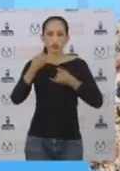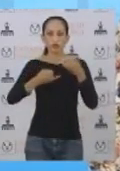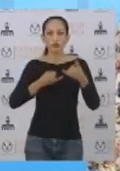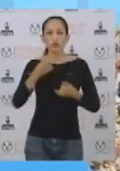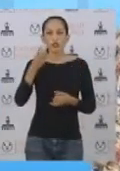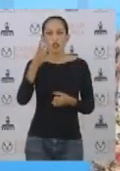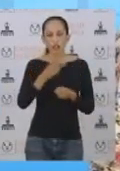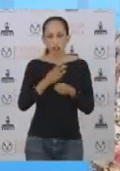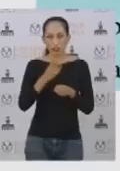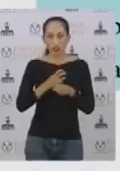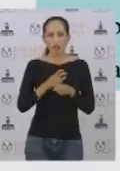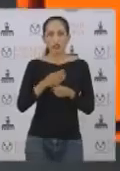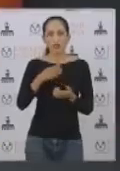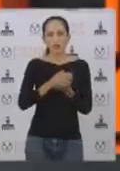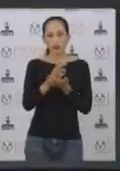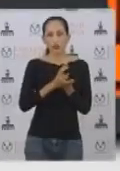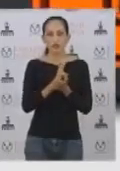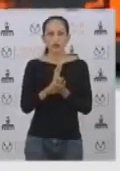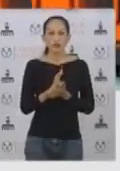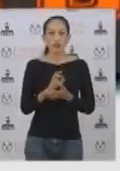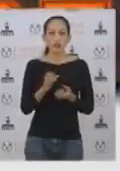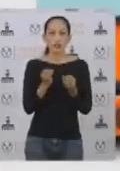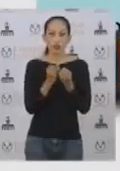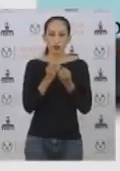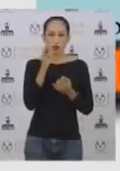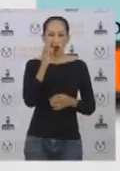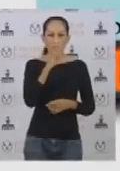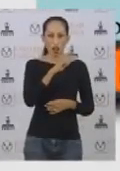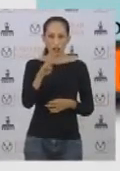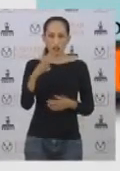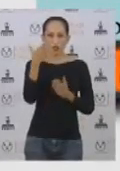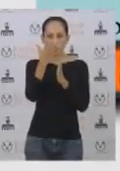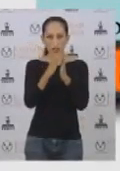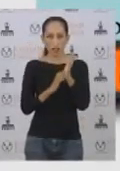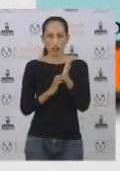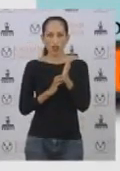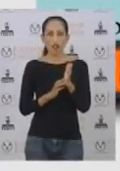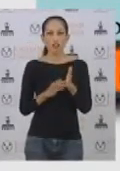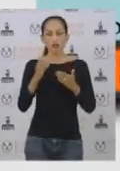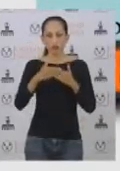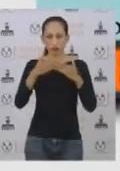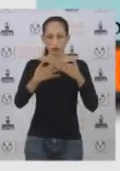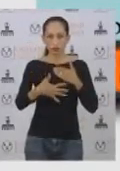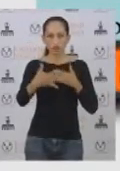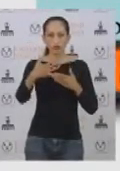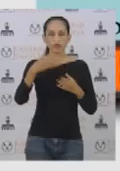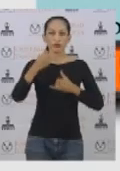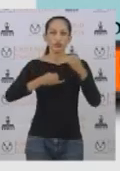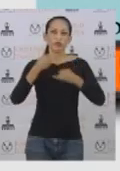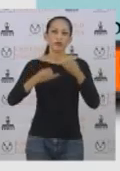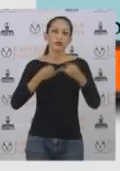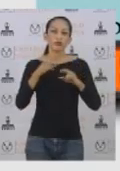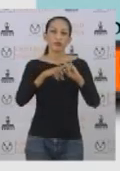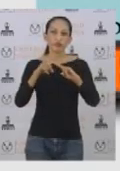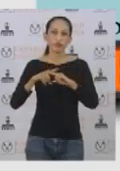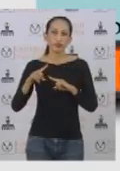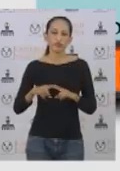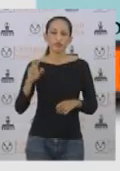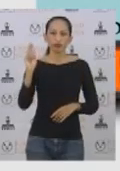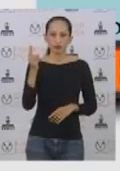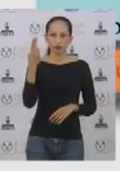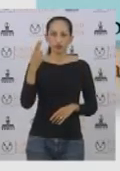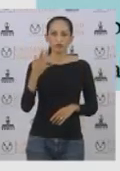3 partidos en casa. Y en pantalla está apareciendo el calendario para toda esta temporada de los juegos que sostendrá